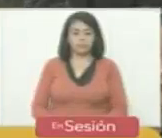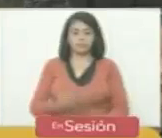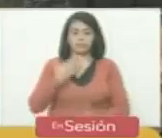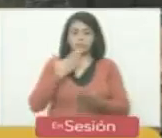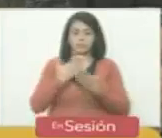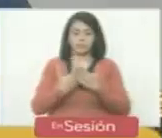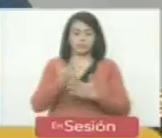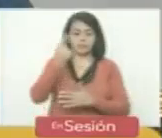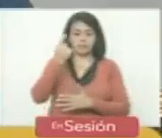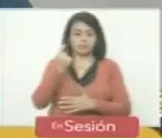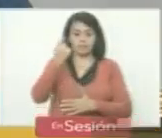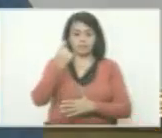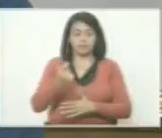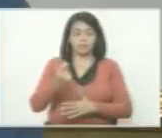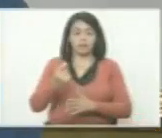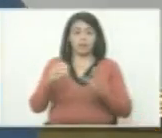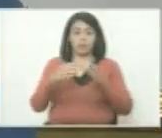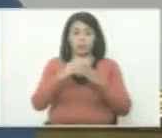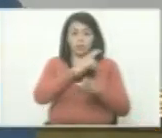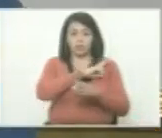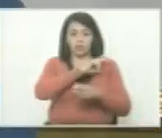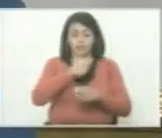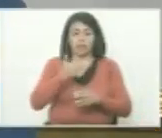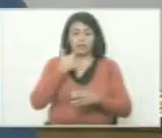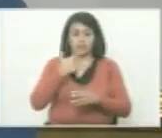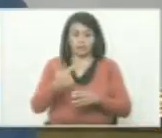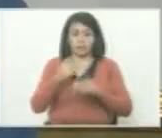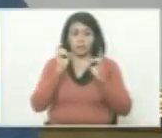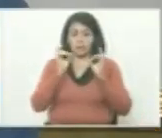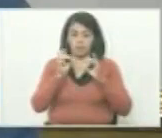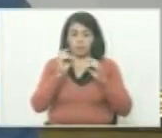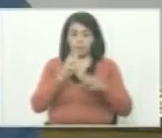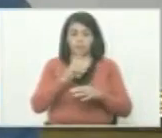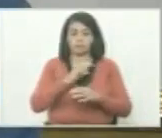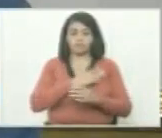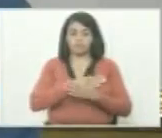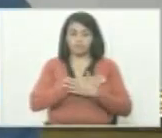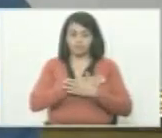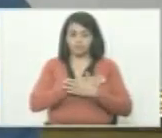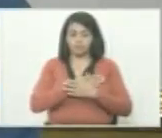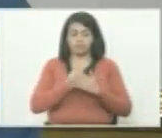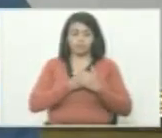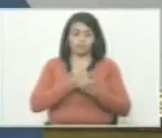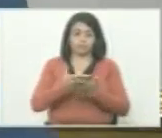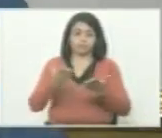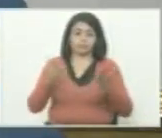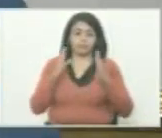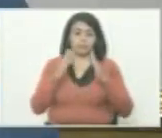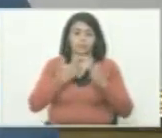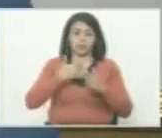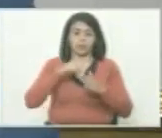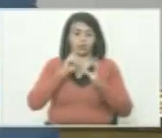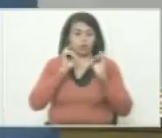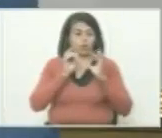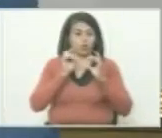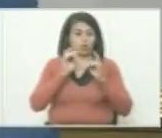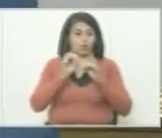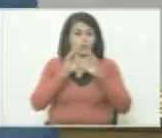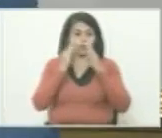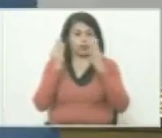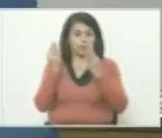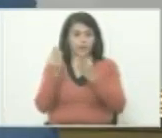Gracias, diputado. Esta Junta Directiva quiere expresar sus condolencias y enviar nuestro pésame a